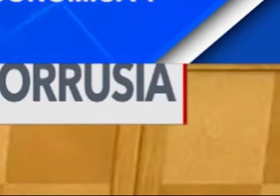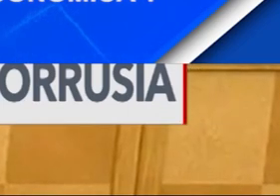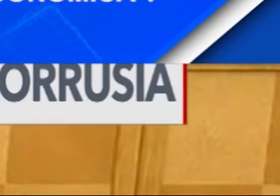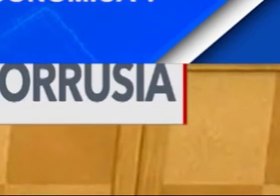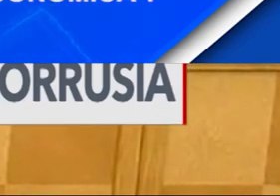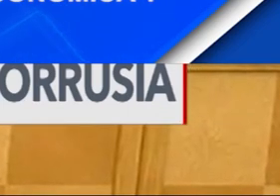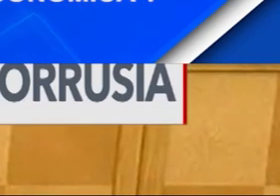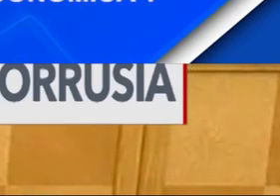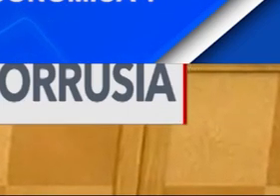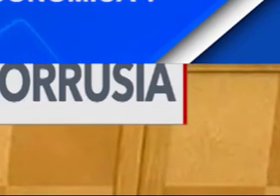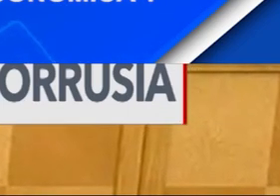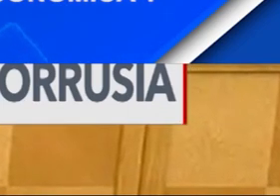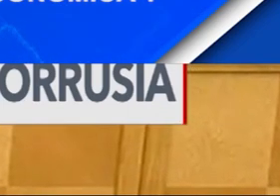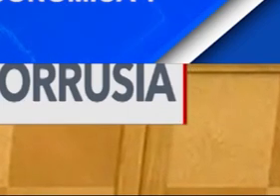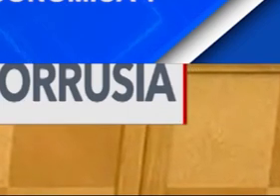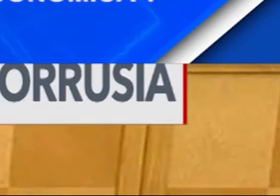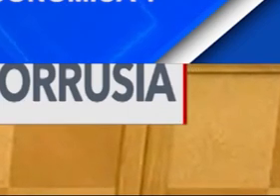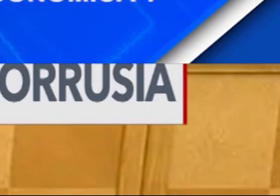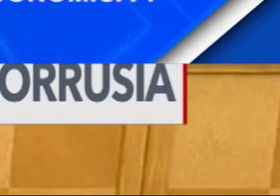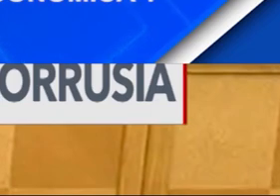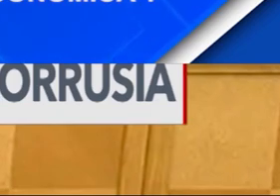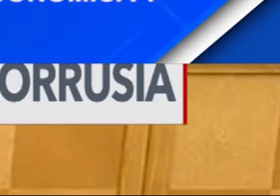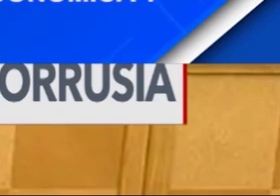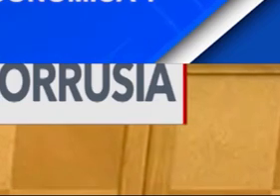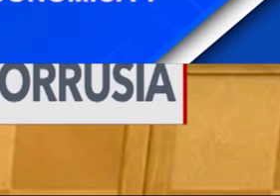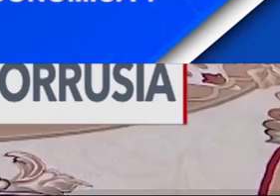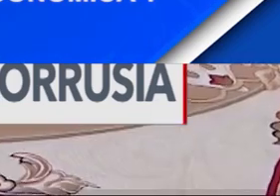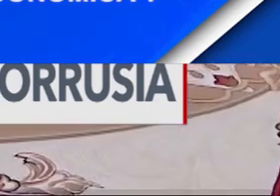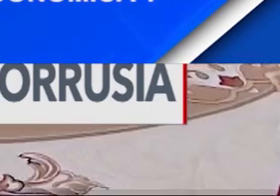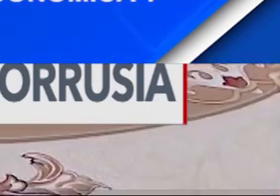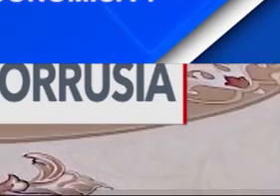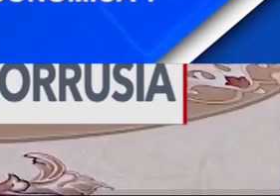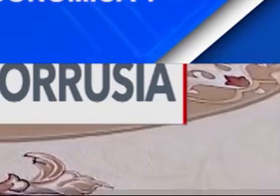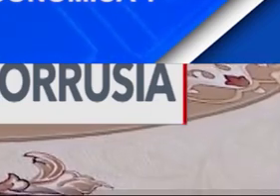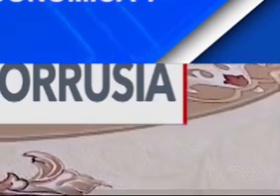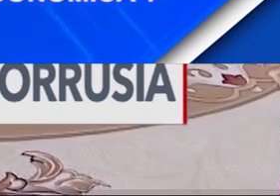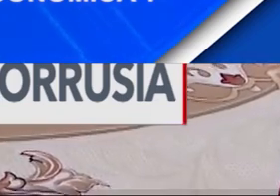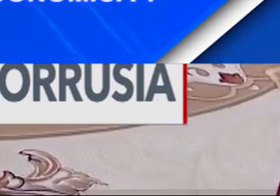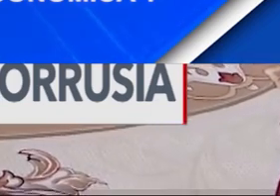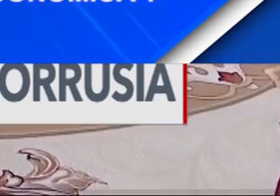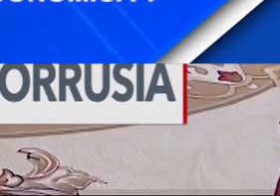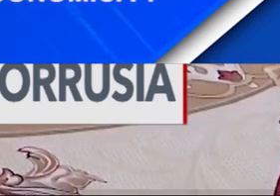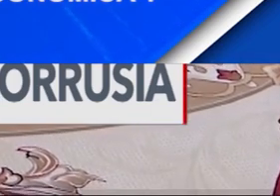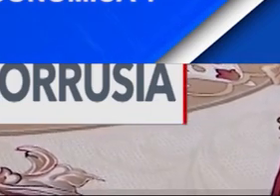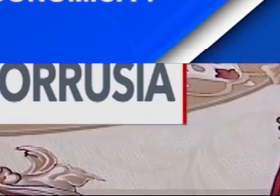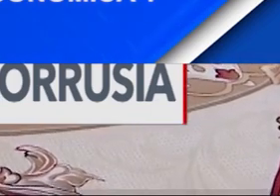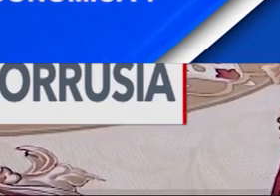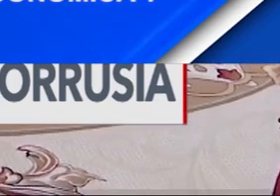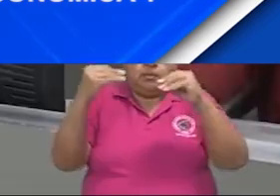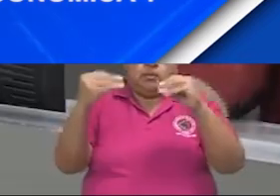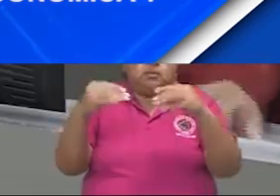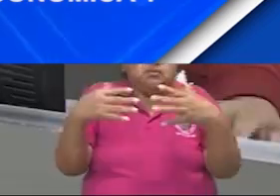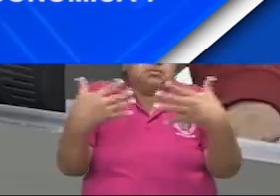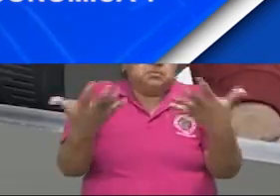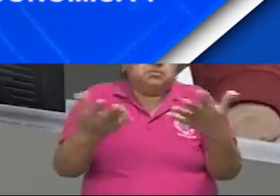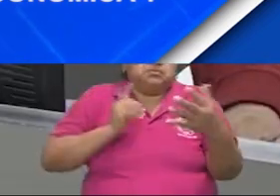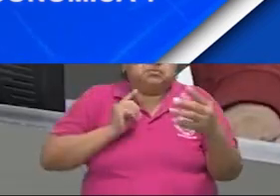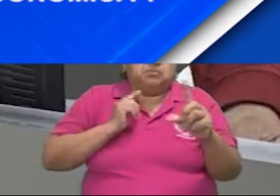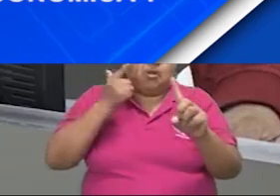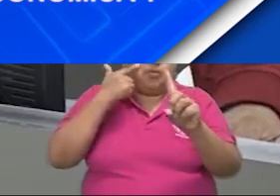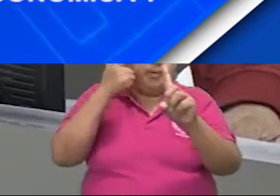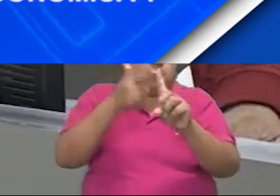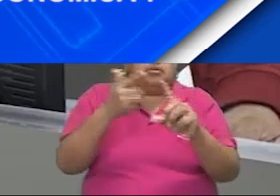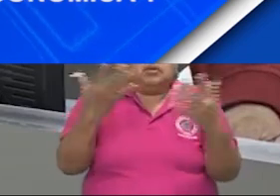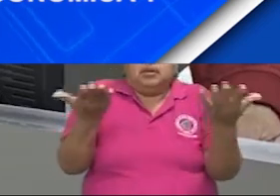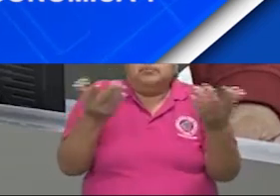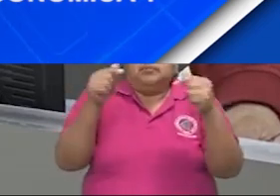de Nicaragua y Belarus. Uno de ellos es la cooperación económica y el segundo en materia educativa. Tiene por